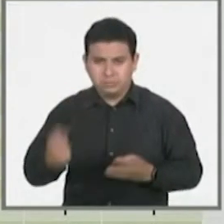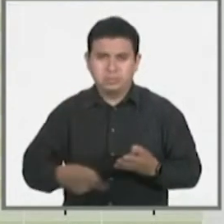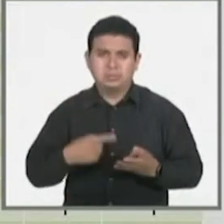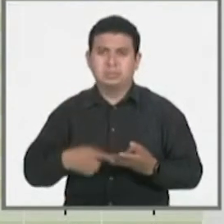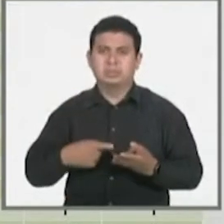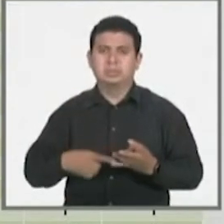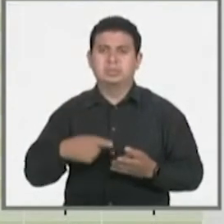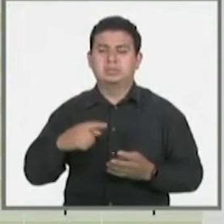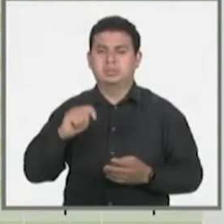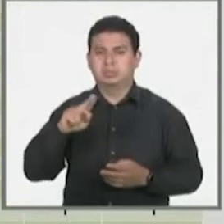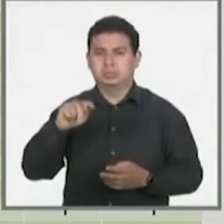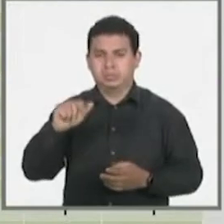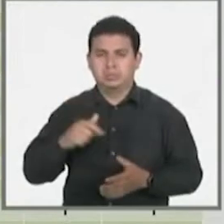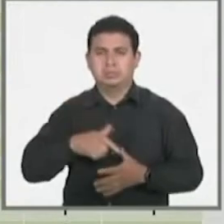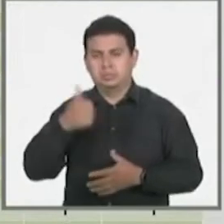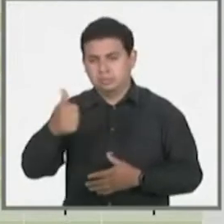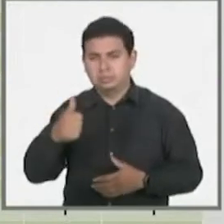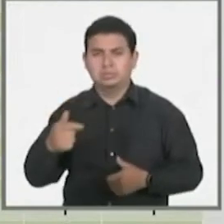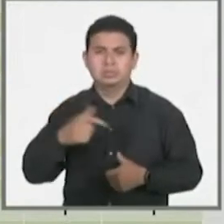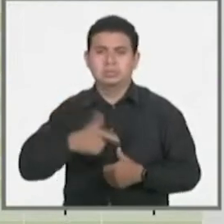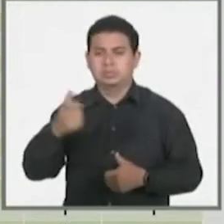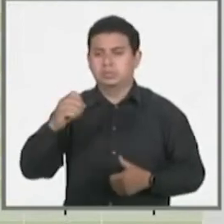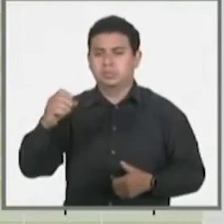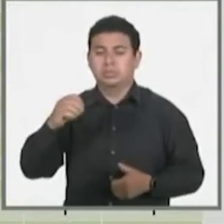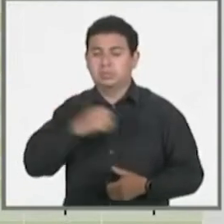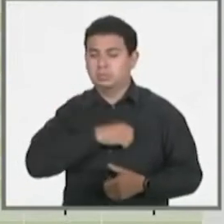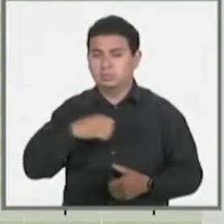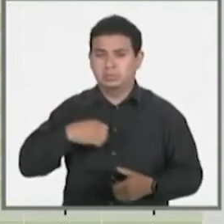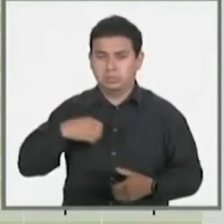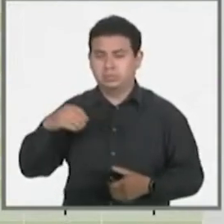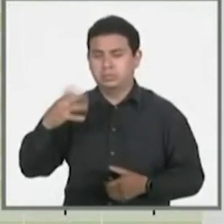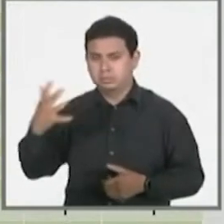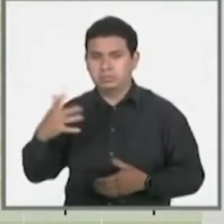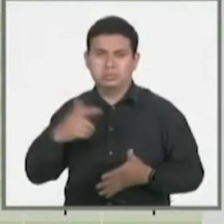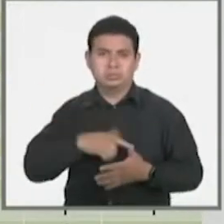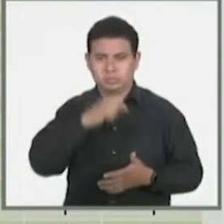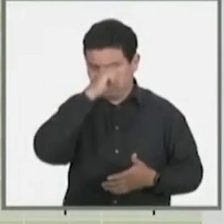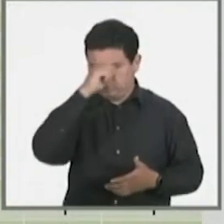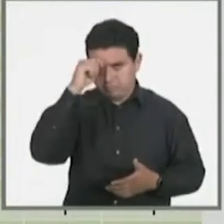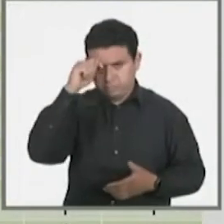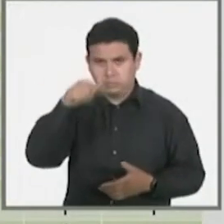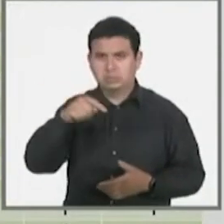san sebastián tutla con 6 ocotlán de morelos 5 y tlacolula de matamoros con 4